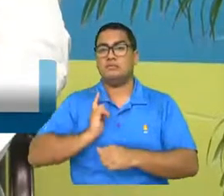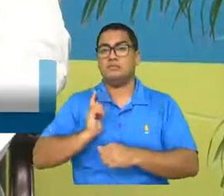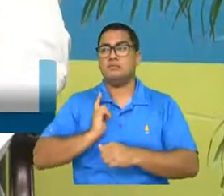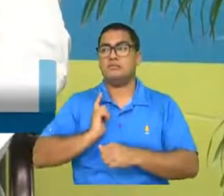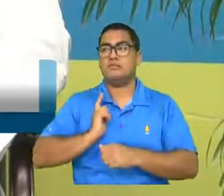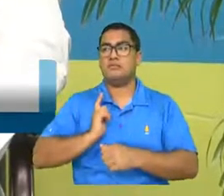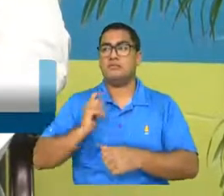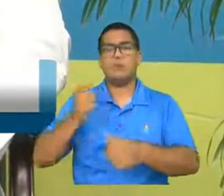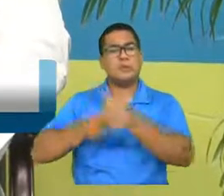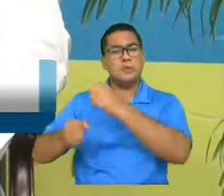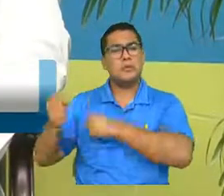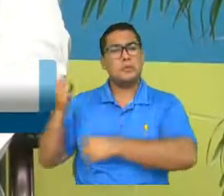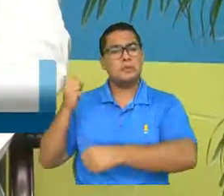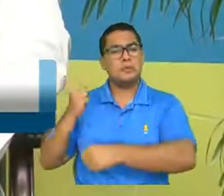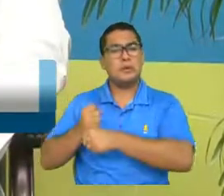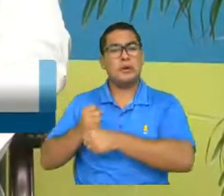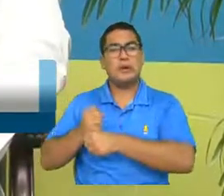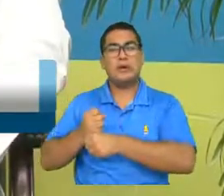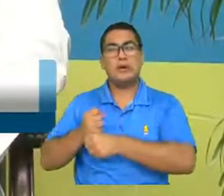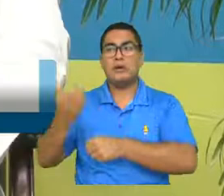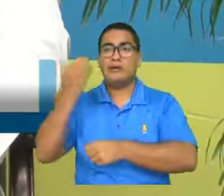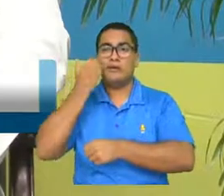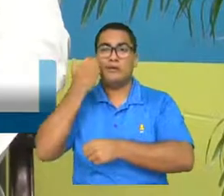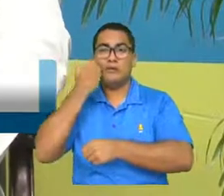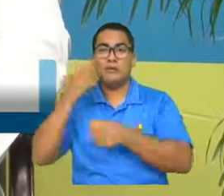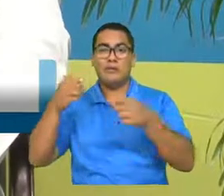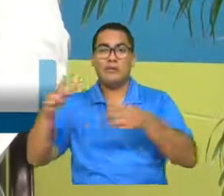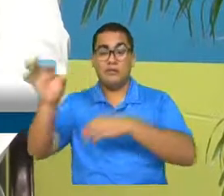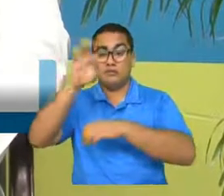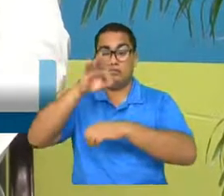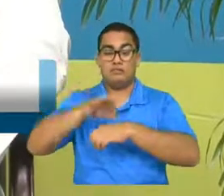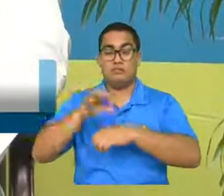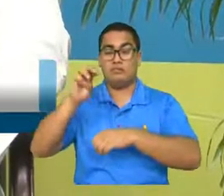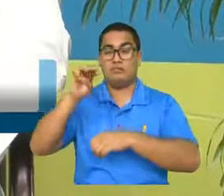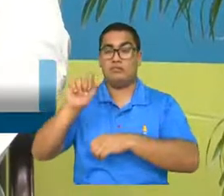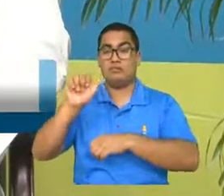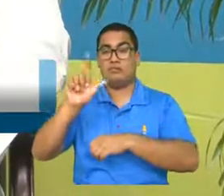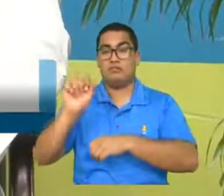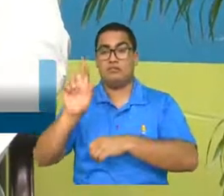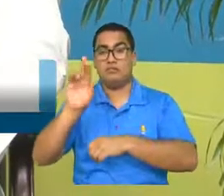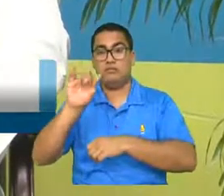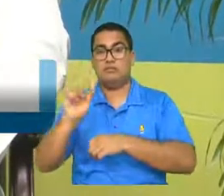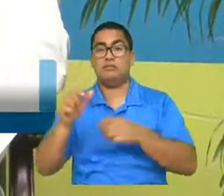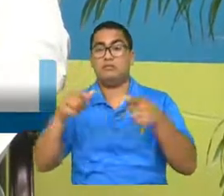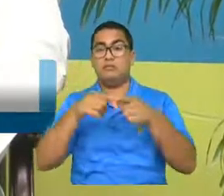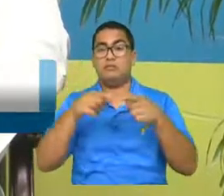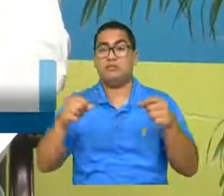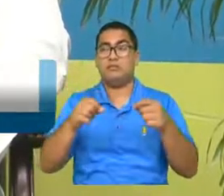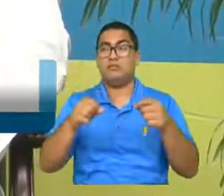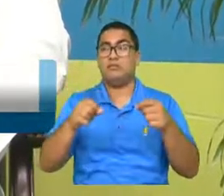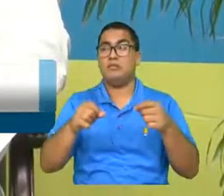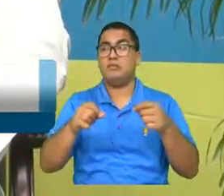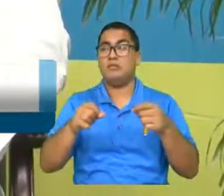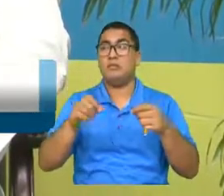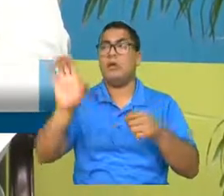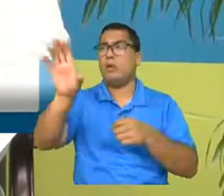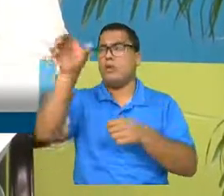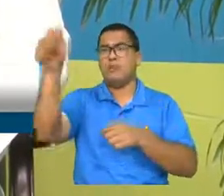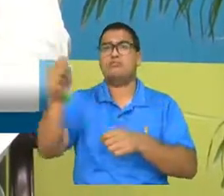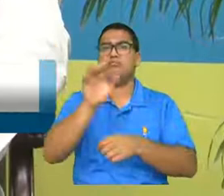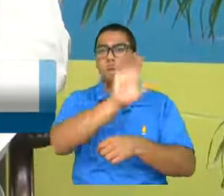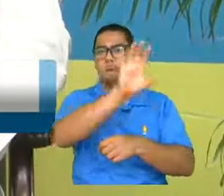que no tenemos malaria propia en Managua, que puede llegar de otros sitios donde está todavía